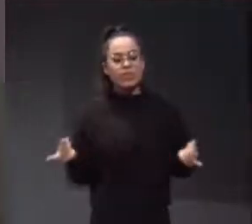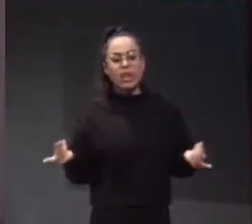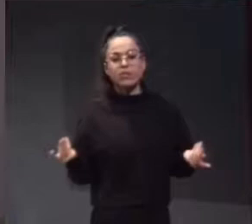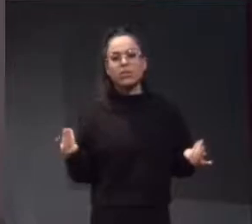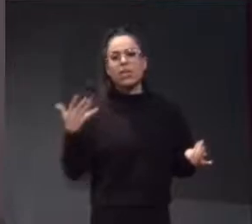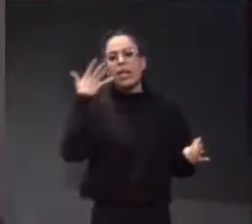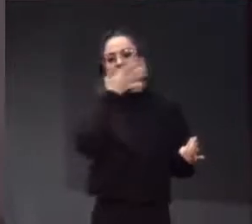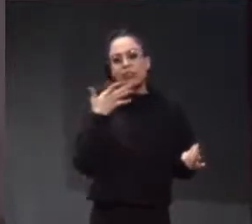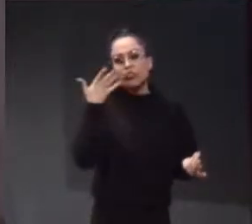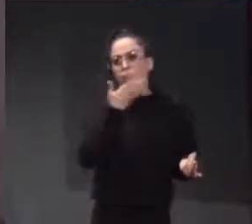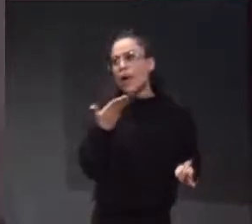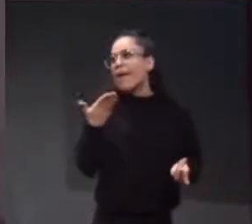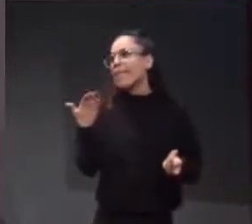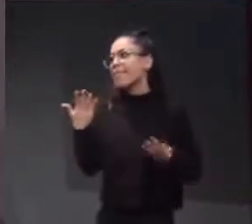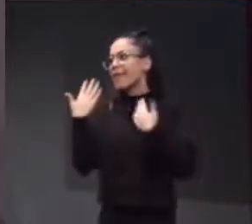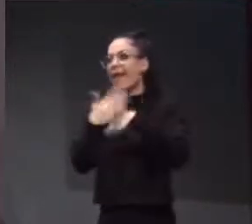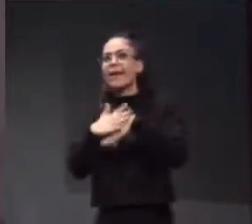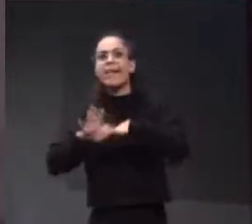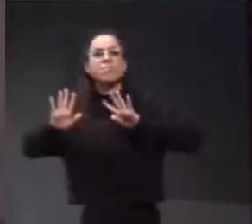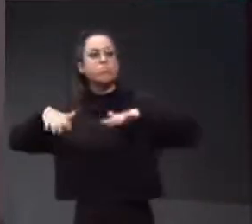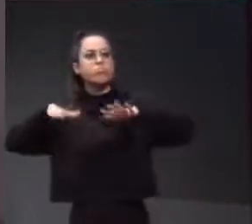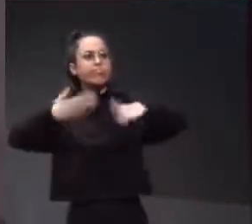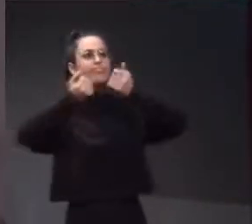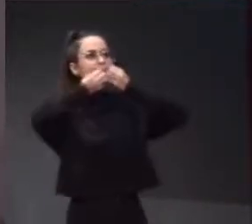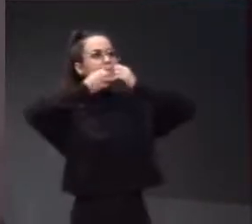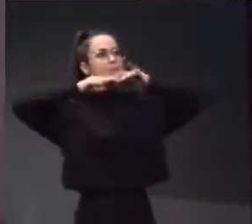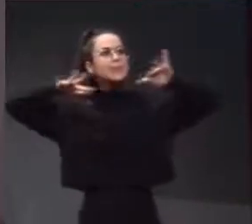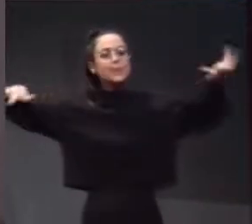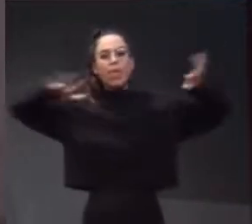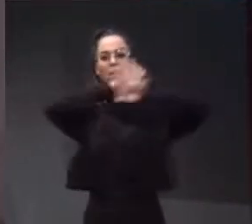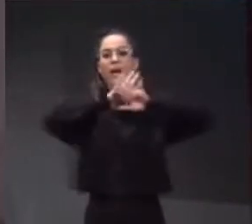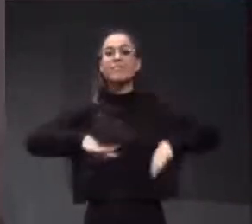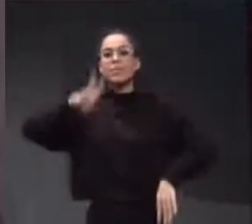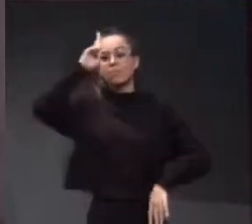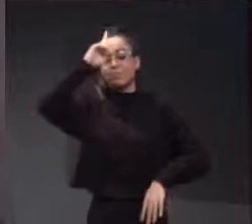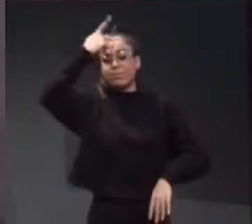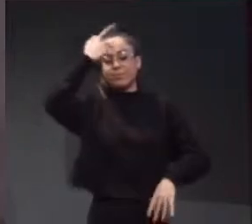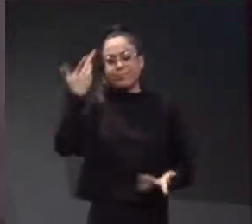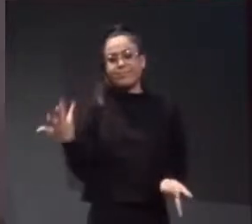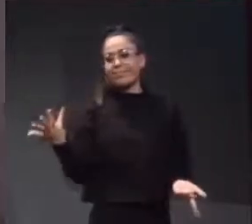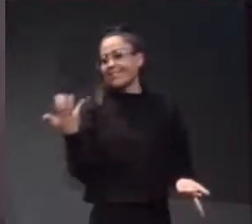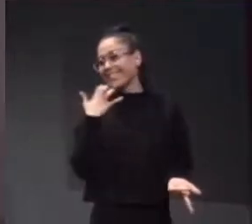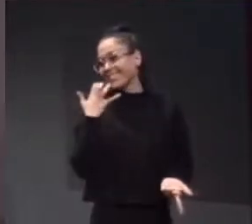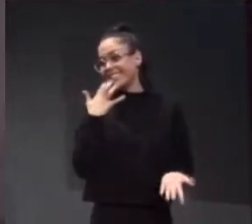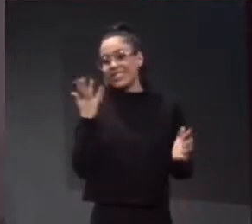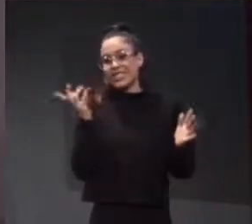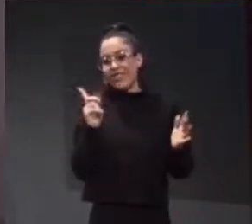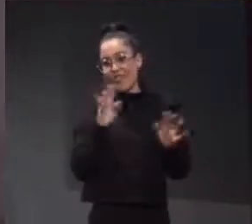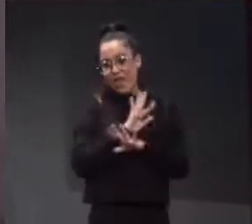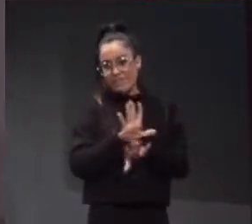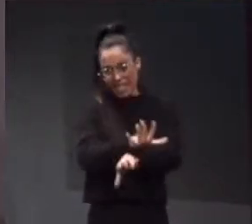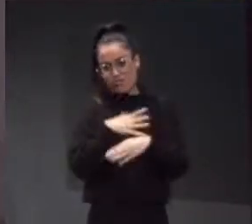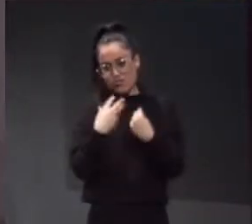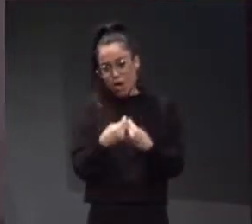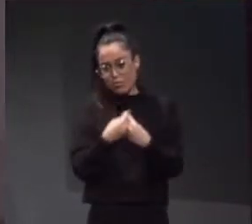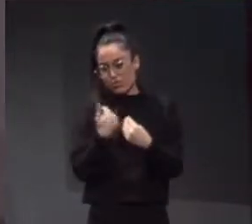de salir a la calle etcétera etcétera será la forma en que tengamos de que podamos cambiar algo si no iremos al corazón y yo no